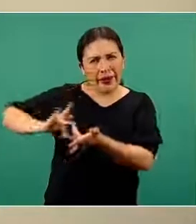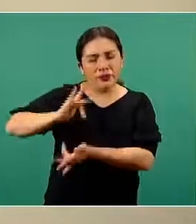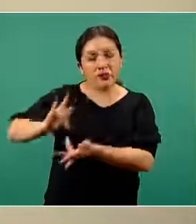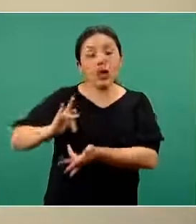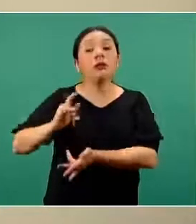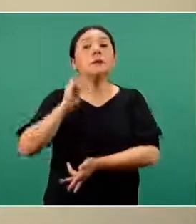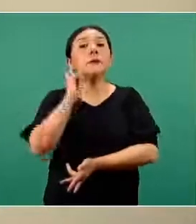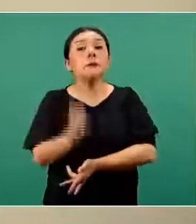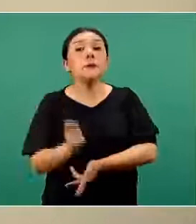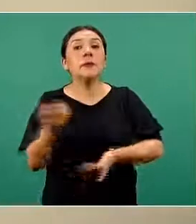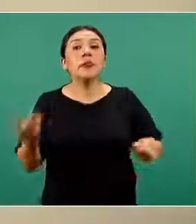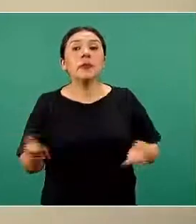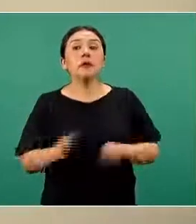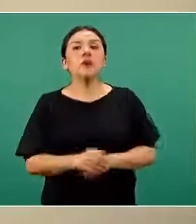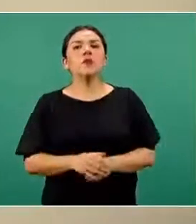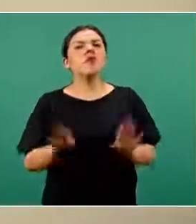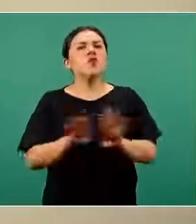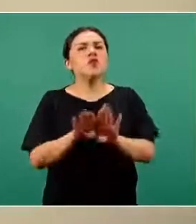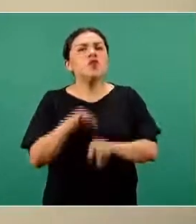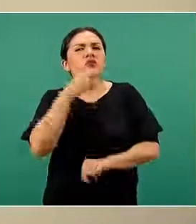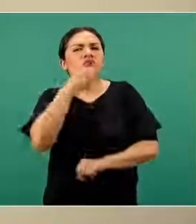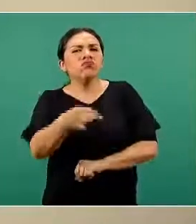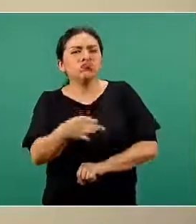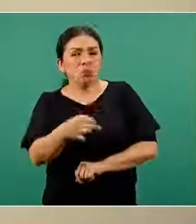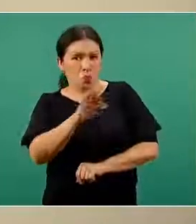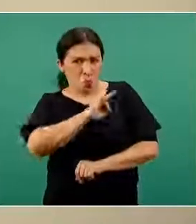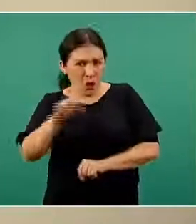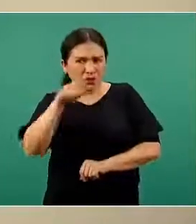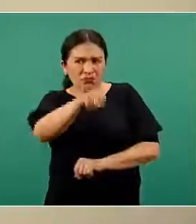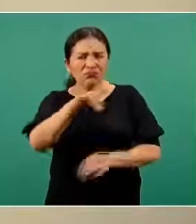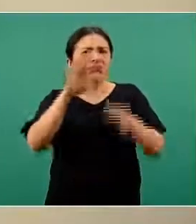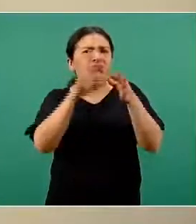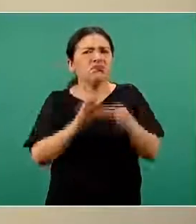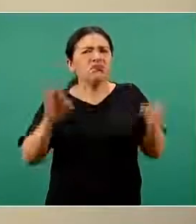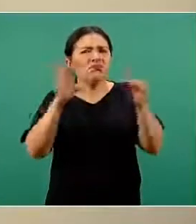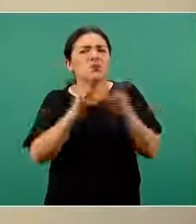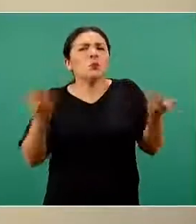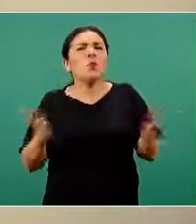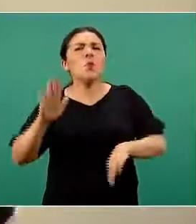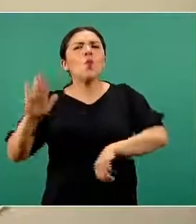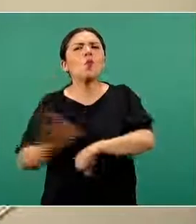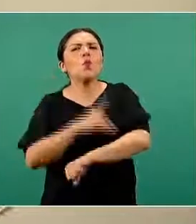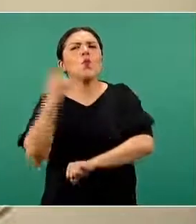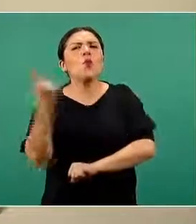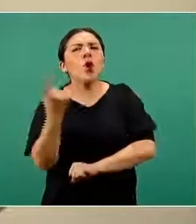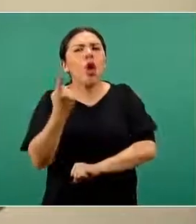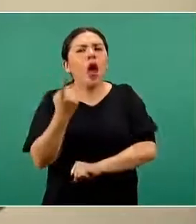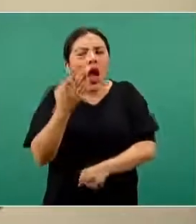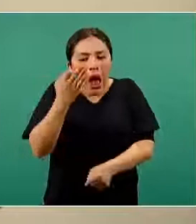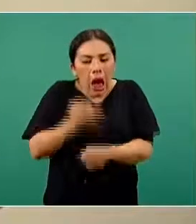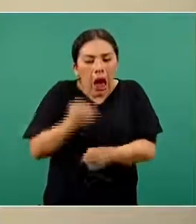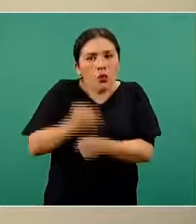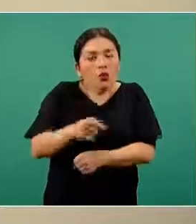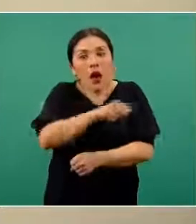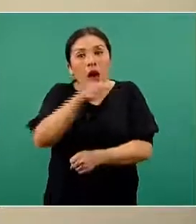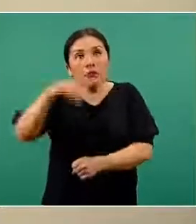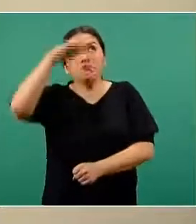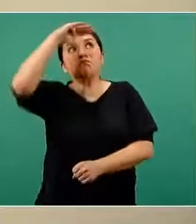en donde nos señalan precisamente que si les pueden explicar por qué hasta ahorita se